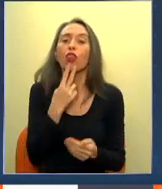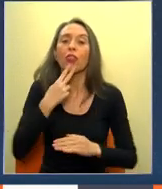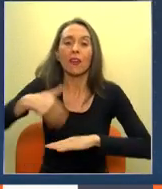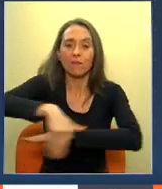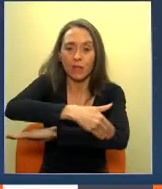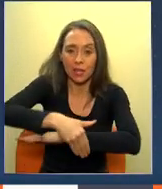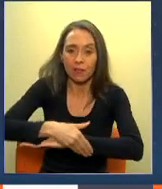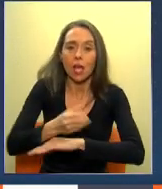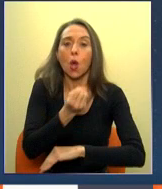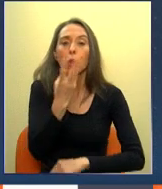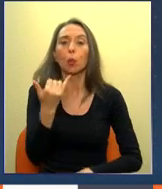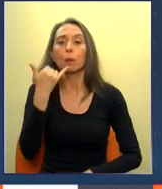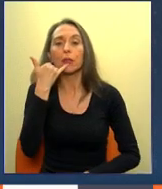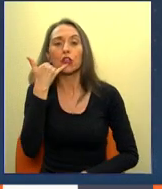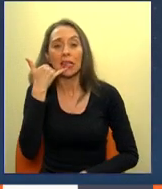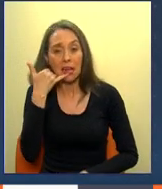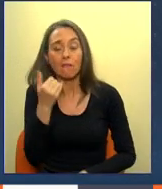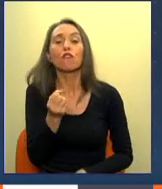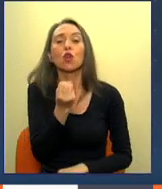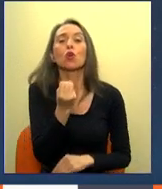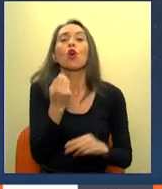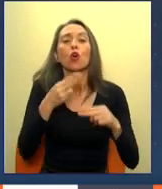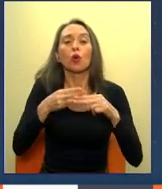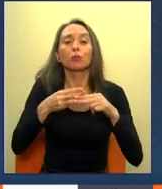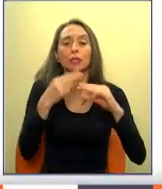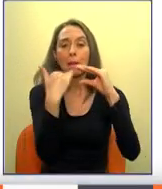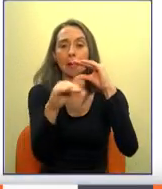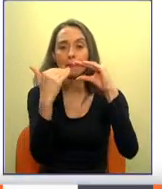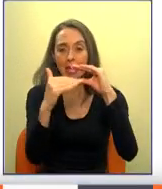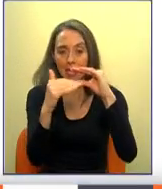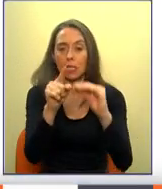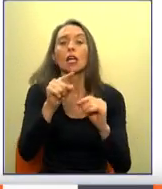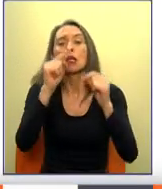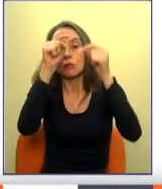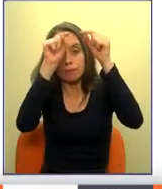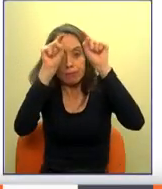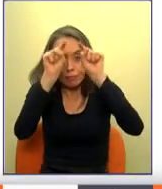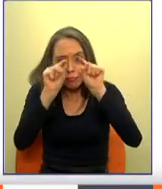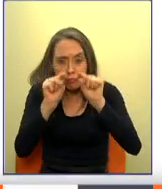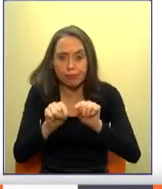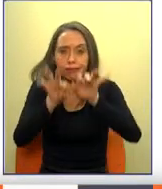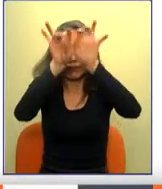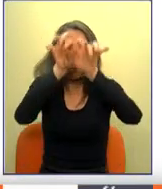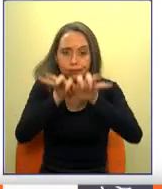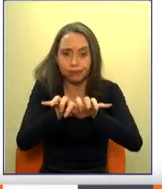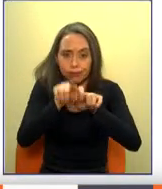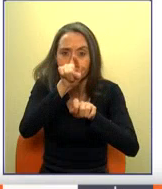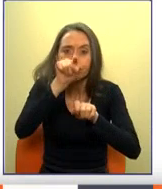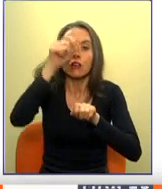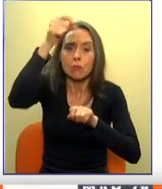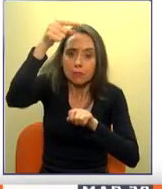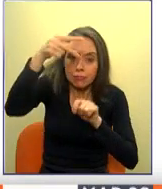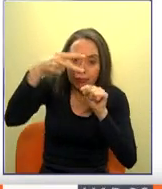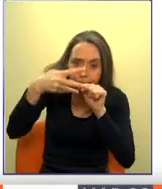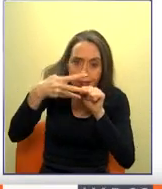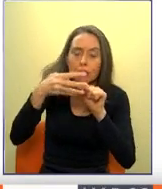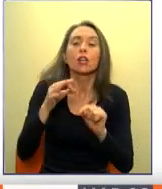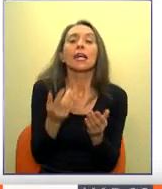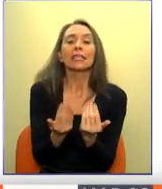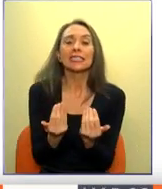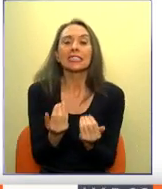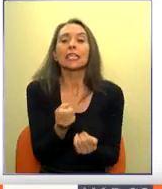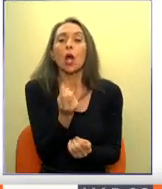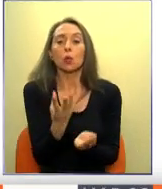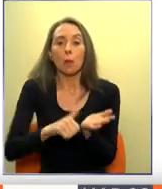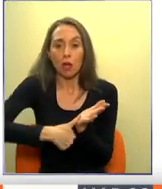correo electrónico, junto a otras instrucciones de llenado. Se requiere solamente el carné de identidad y el número de serie